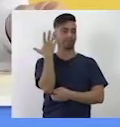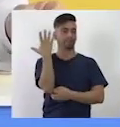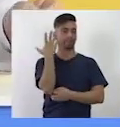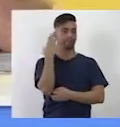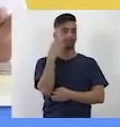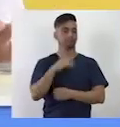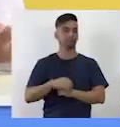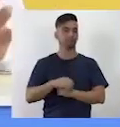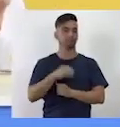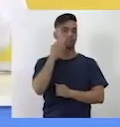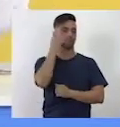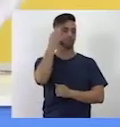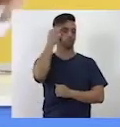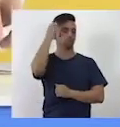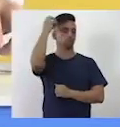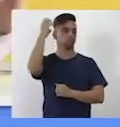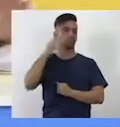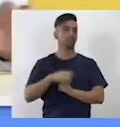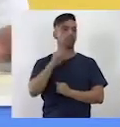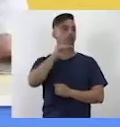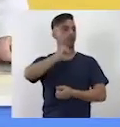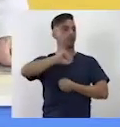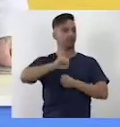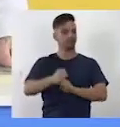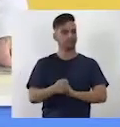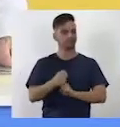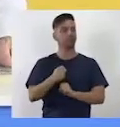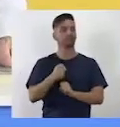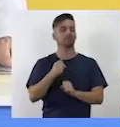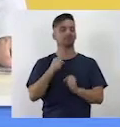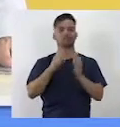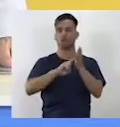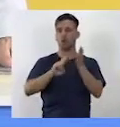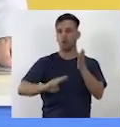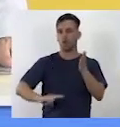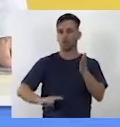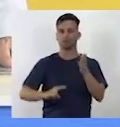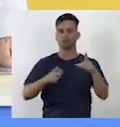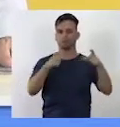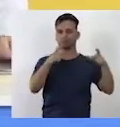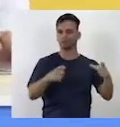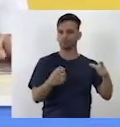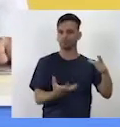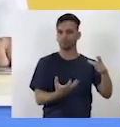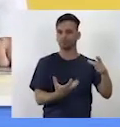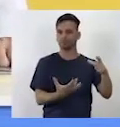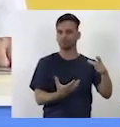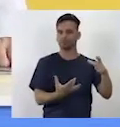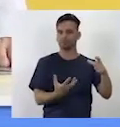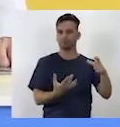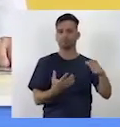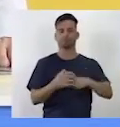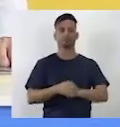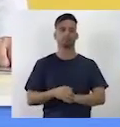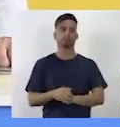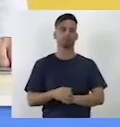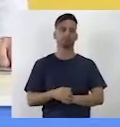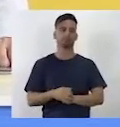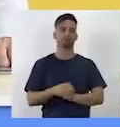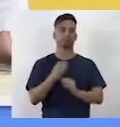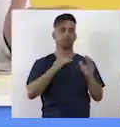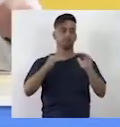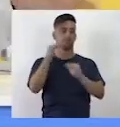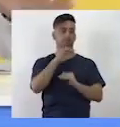pues tiene que someterla a energía casi siempre energía eléctrica bien o temperatura sobre 300 grados cels